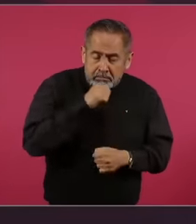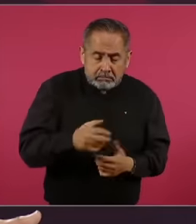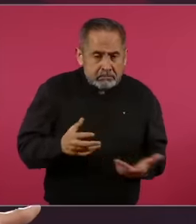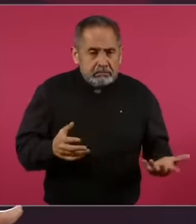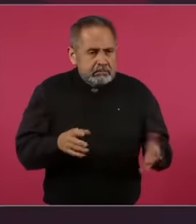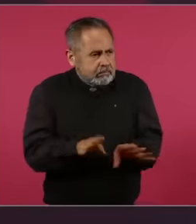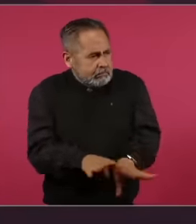¿Cómo es eso?